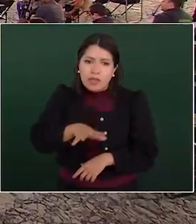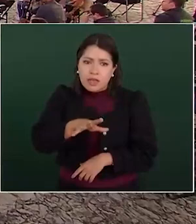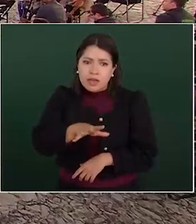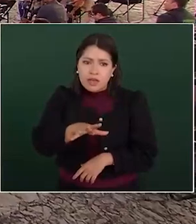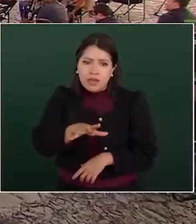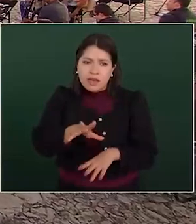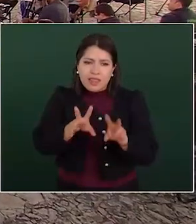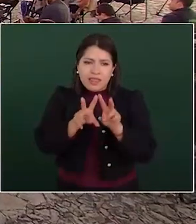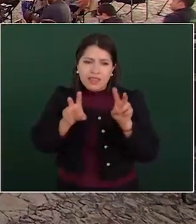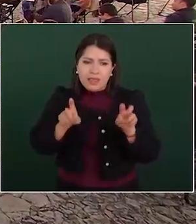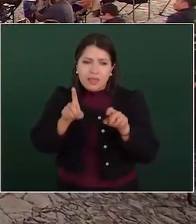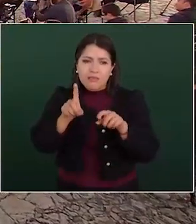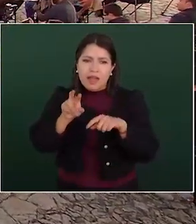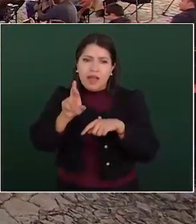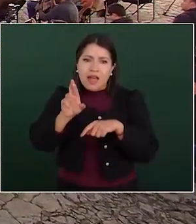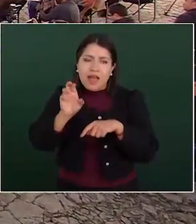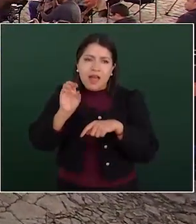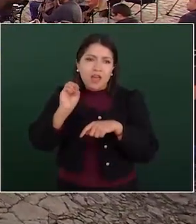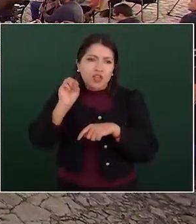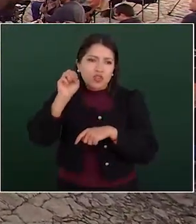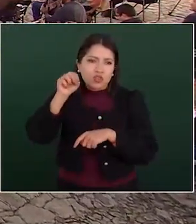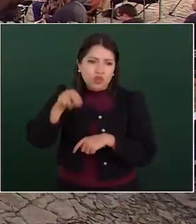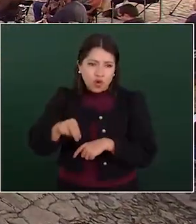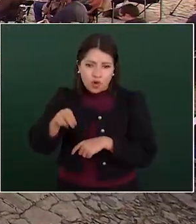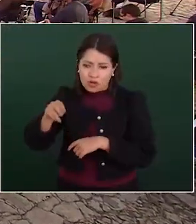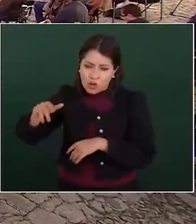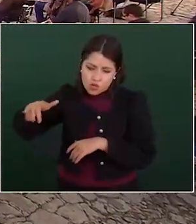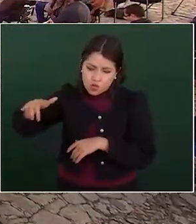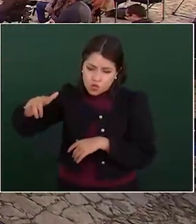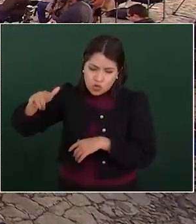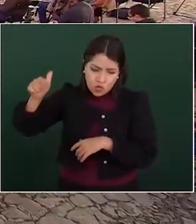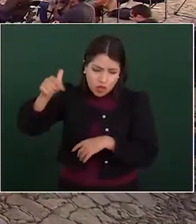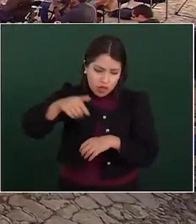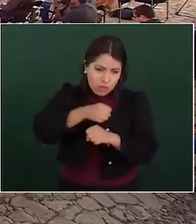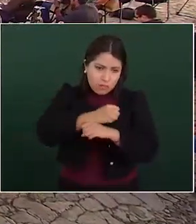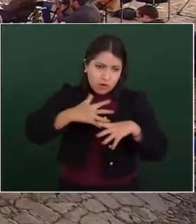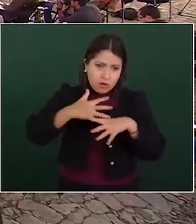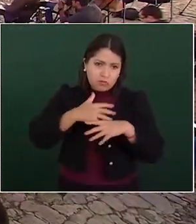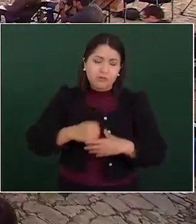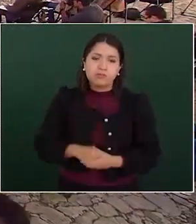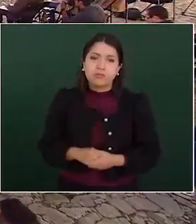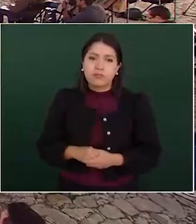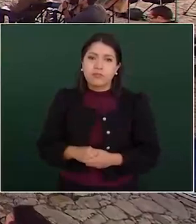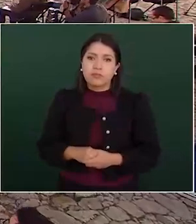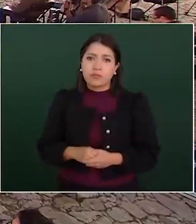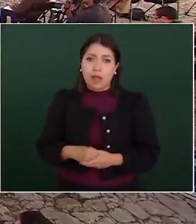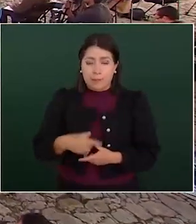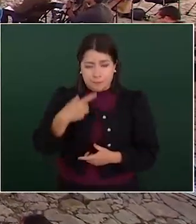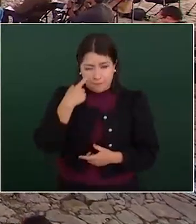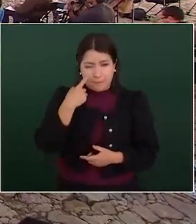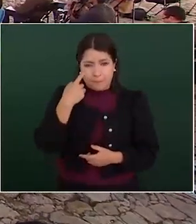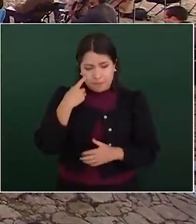drones. Las minas terrestres. Que conste que